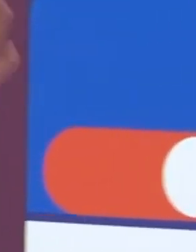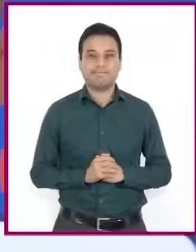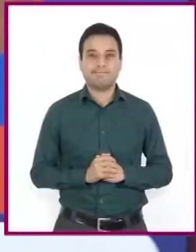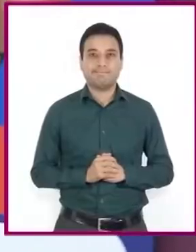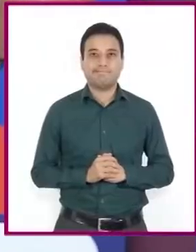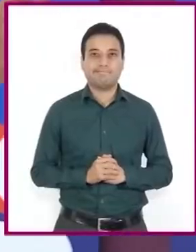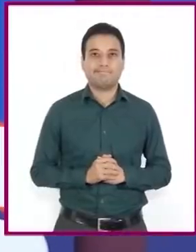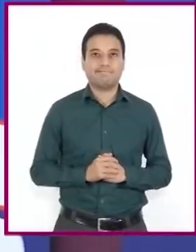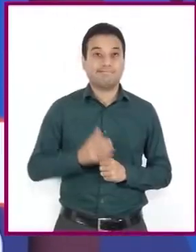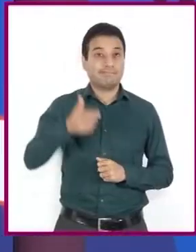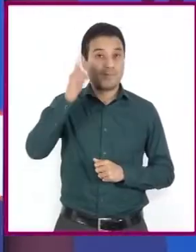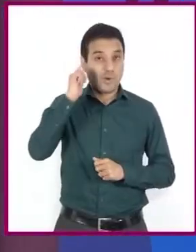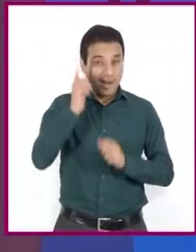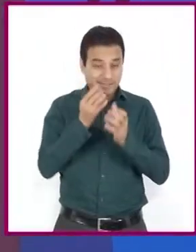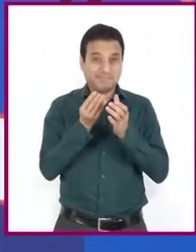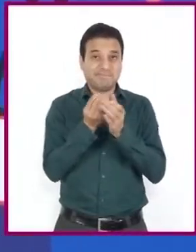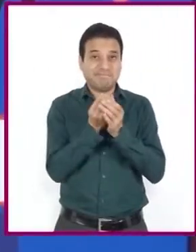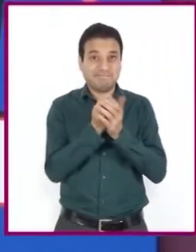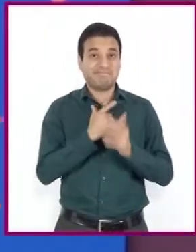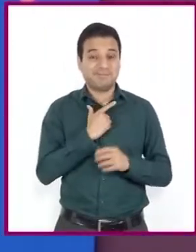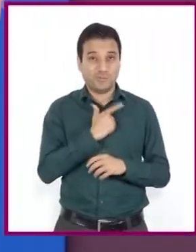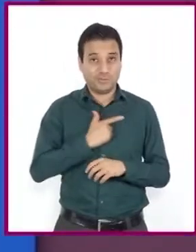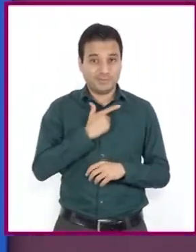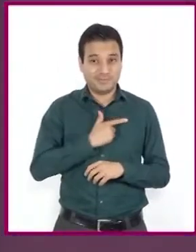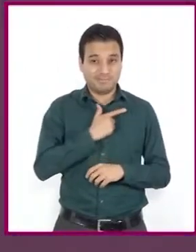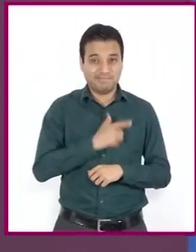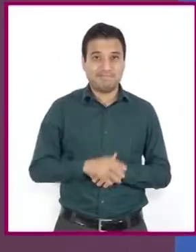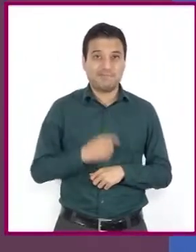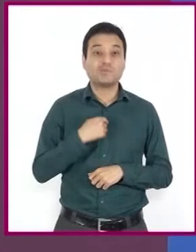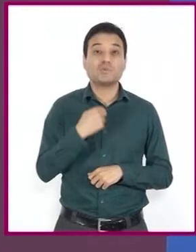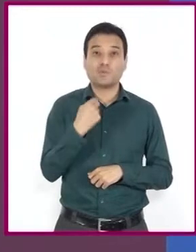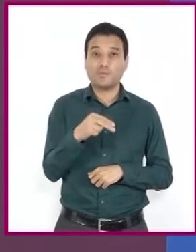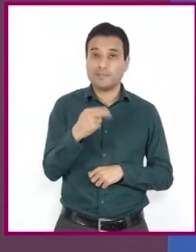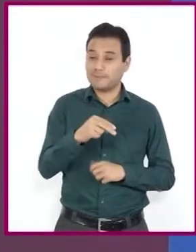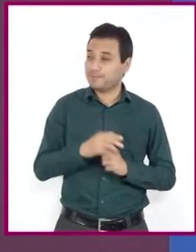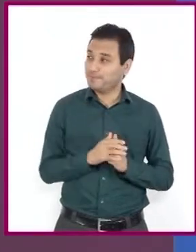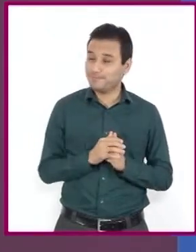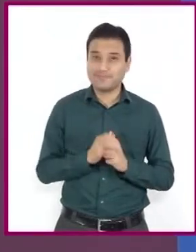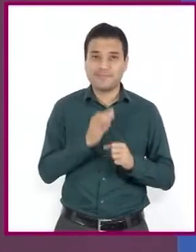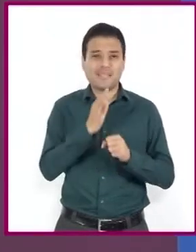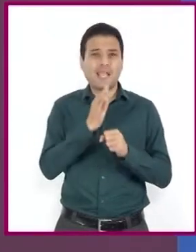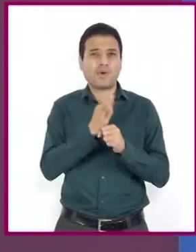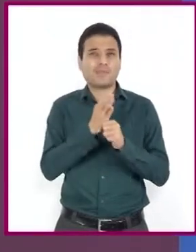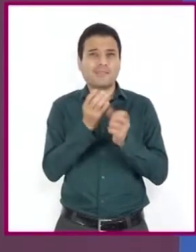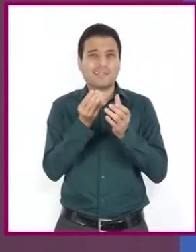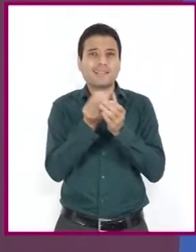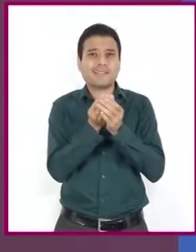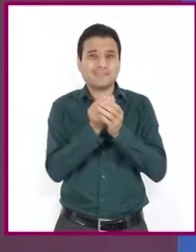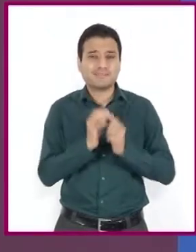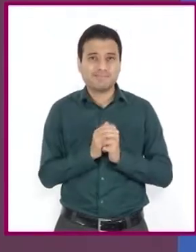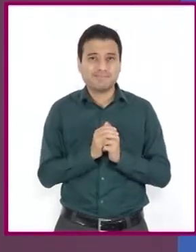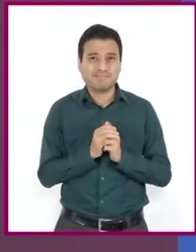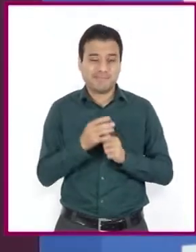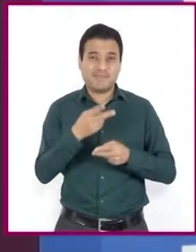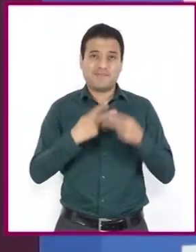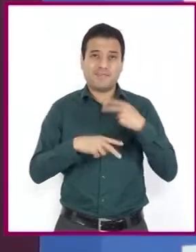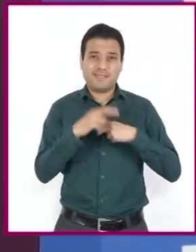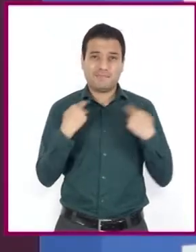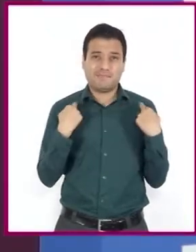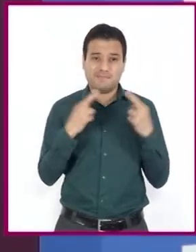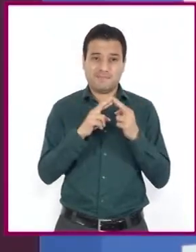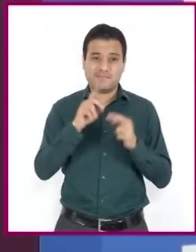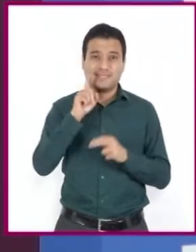Esperamos que esta sesión sea muy enriquecedora. Mi nombre es Enrique Rodal y en esta sesión nos acompañará la